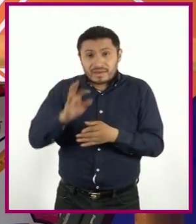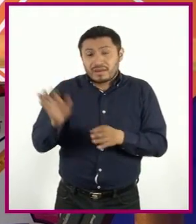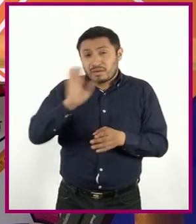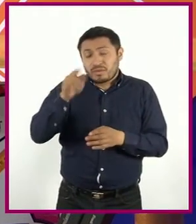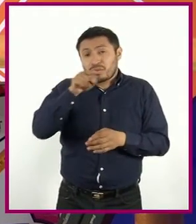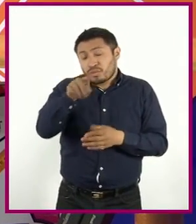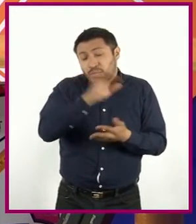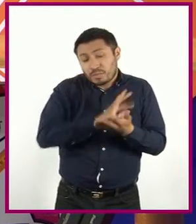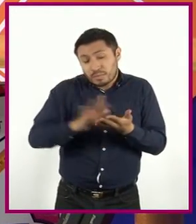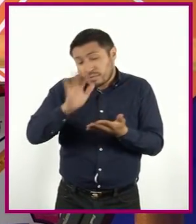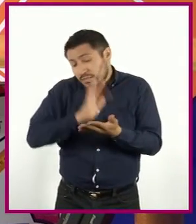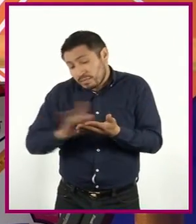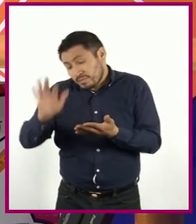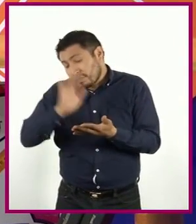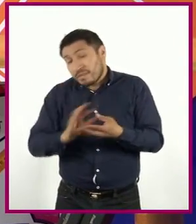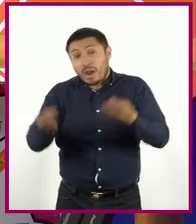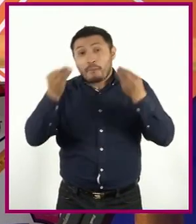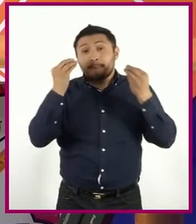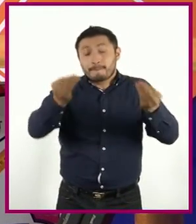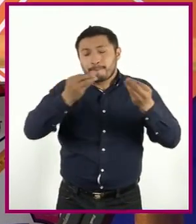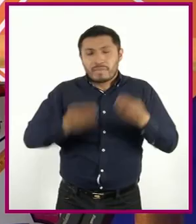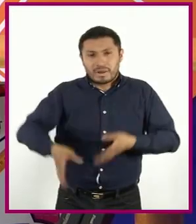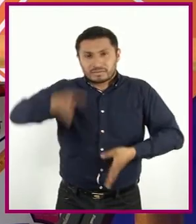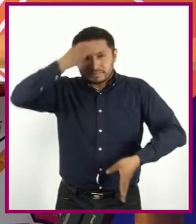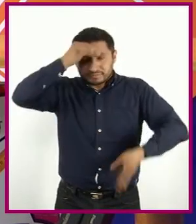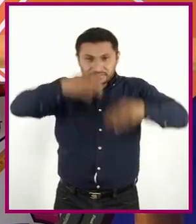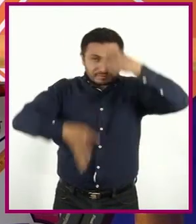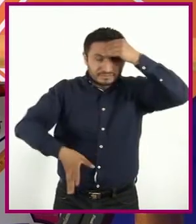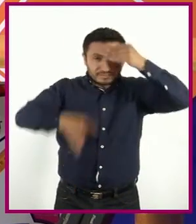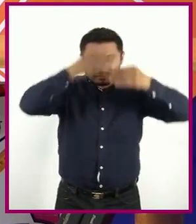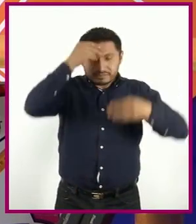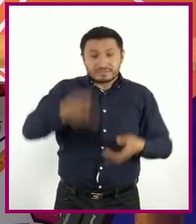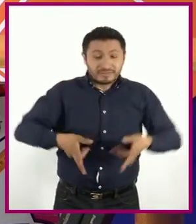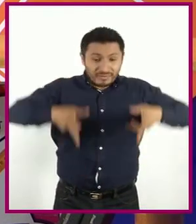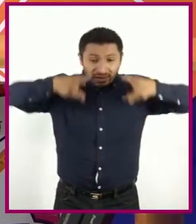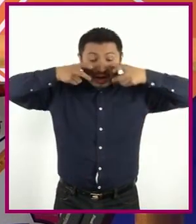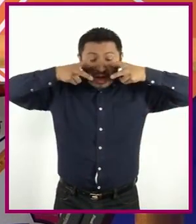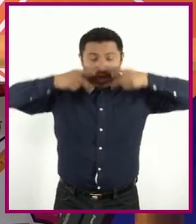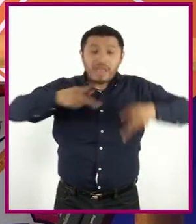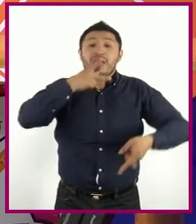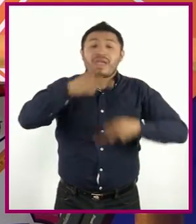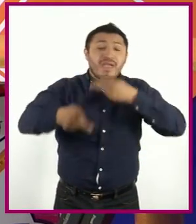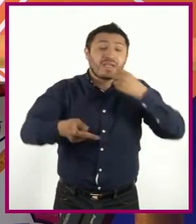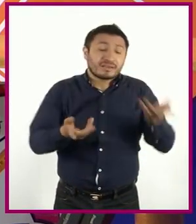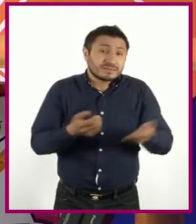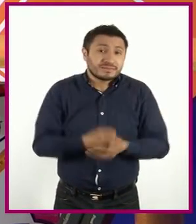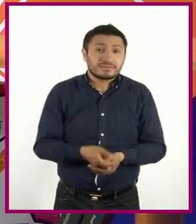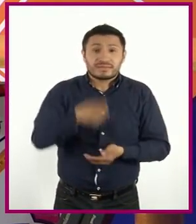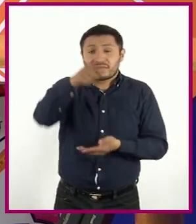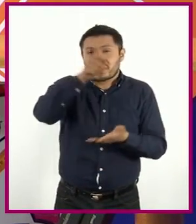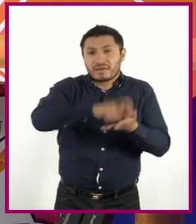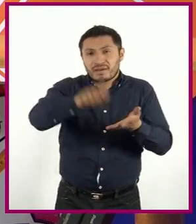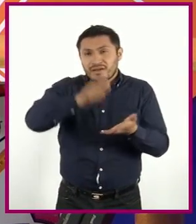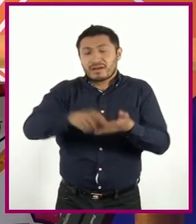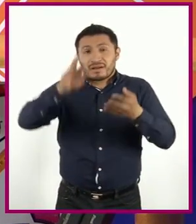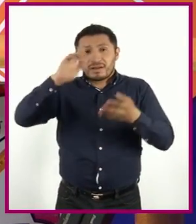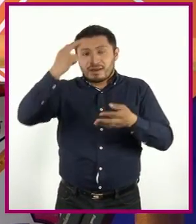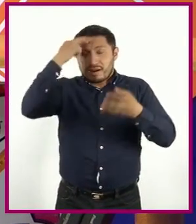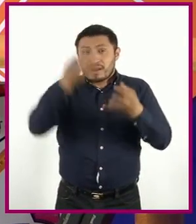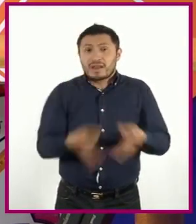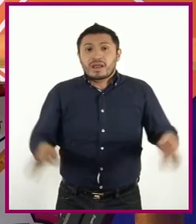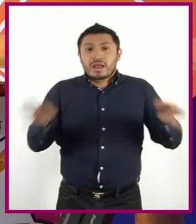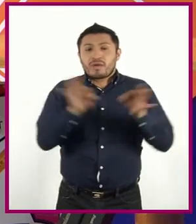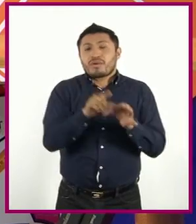lectura y del enriquecimiento constante del vocabulario. Siempre que redactemos hay que recordar la importancia de que